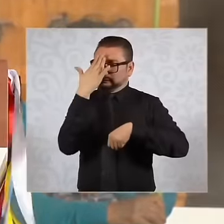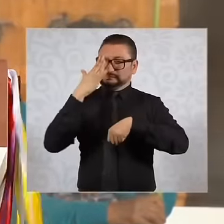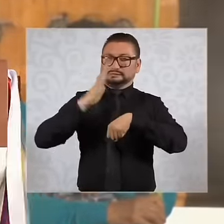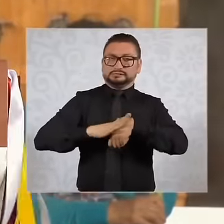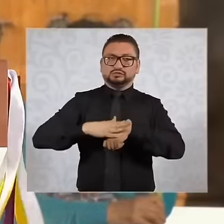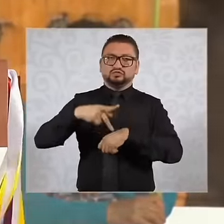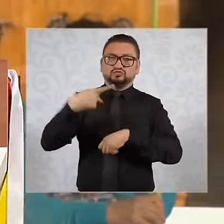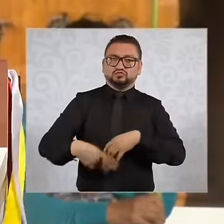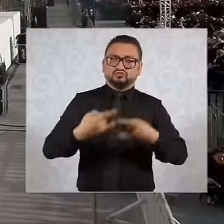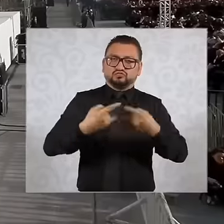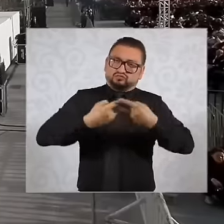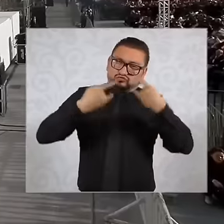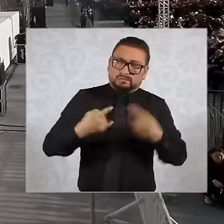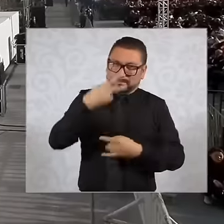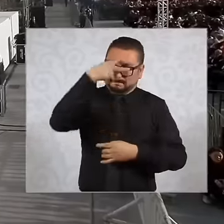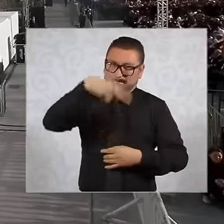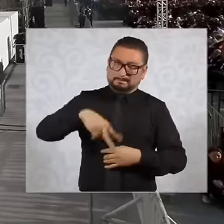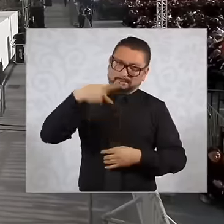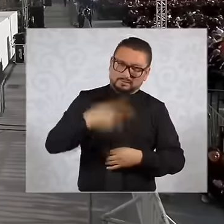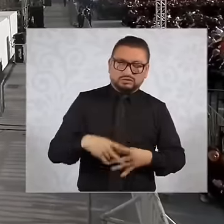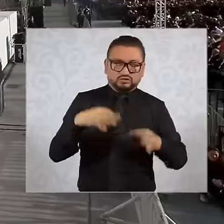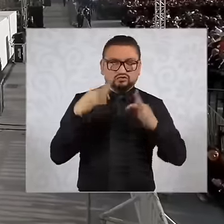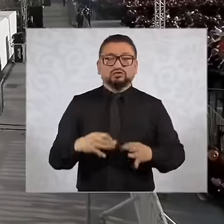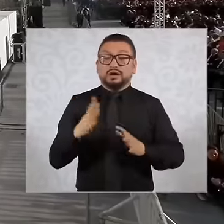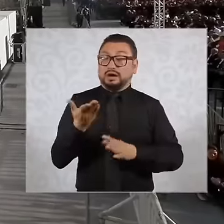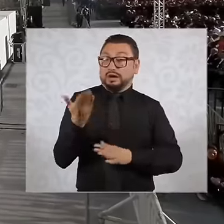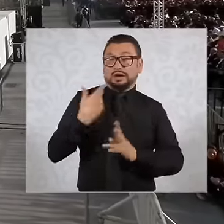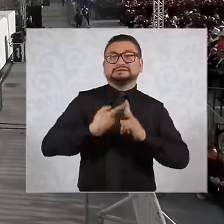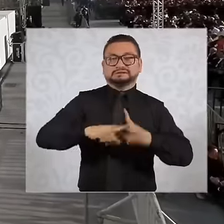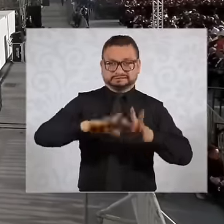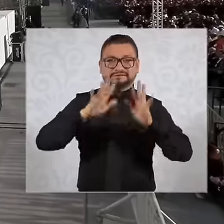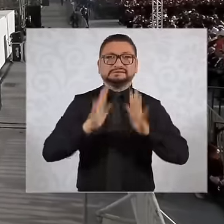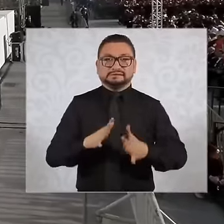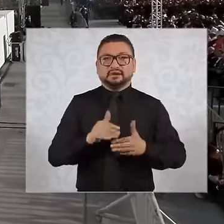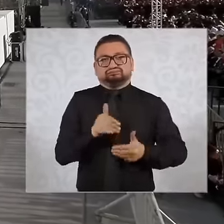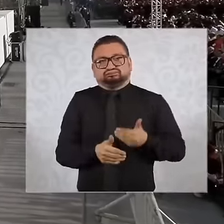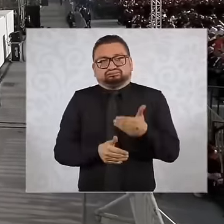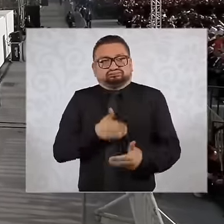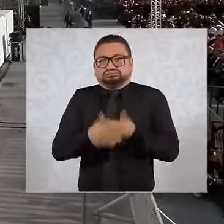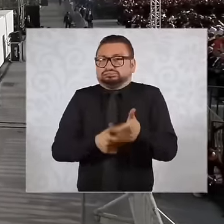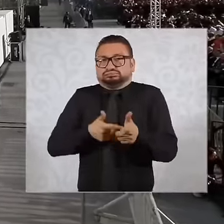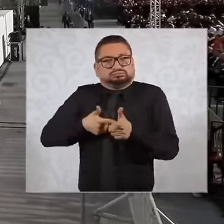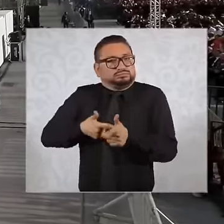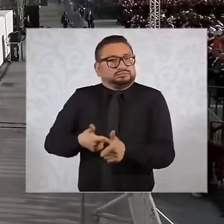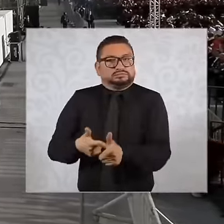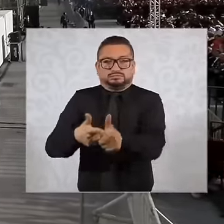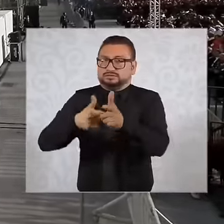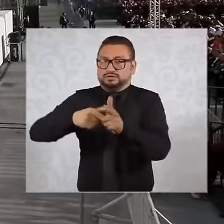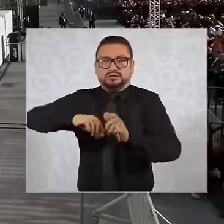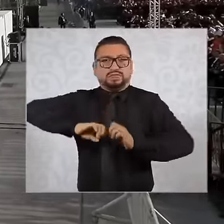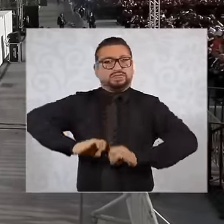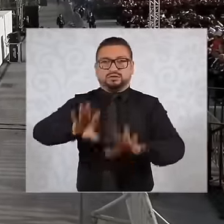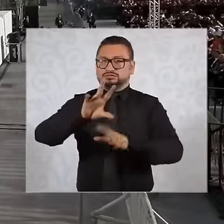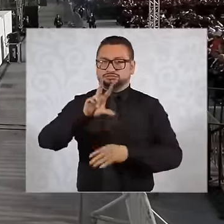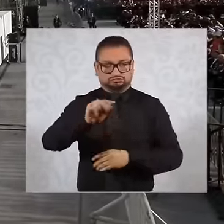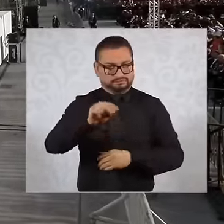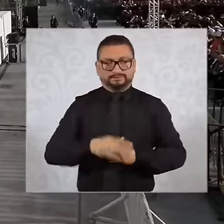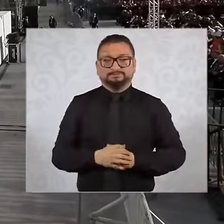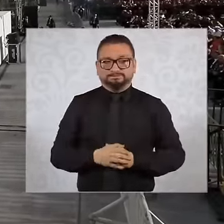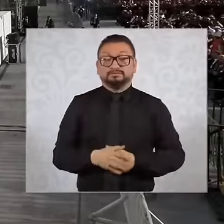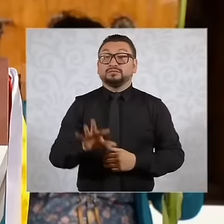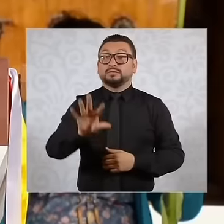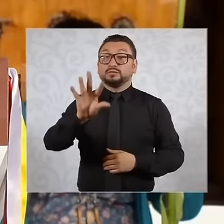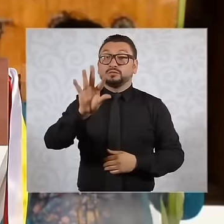histórica de México. Eso ya inició y no lo vamos a dejar.